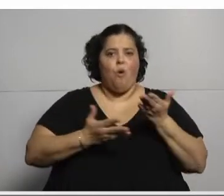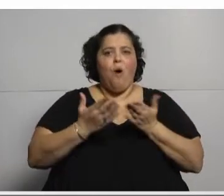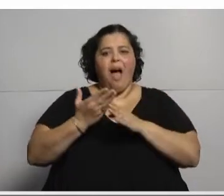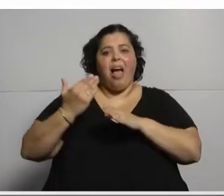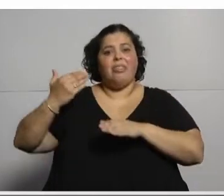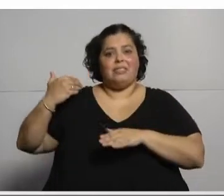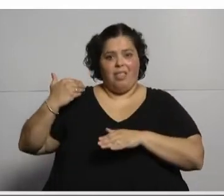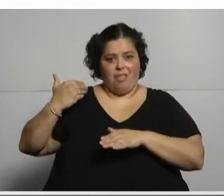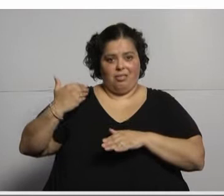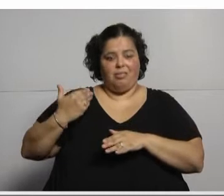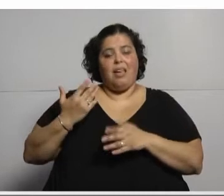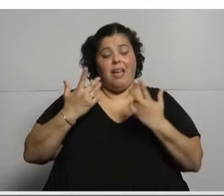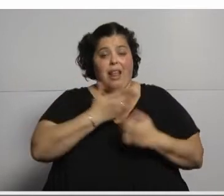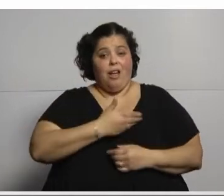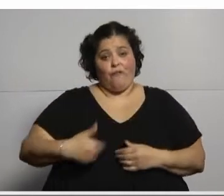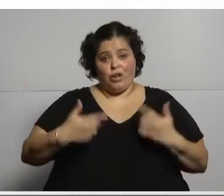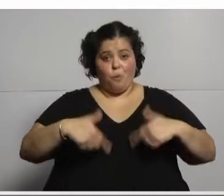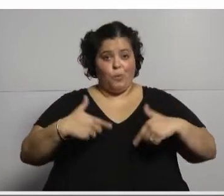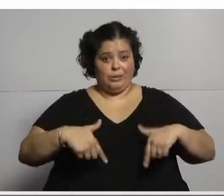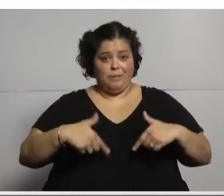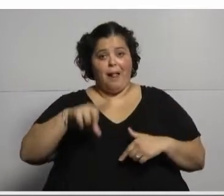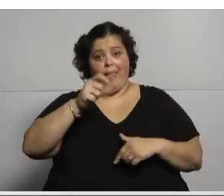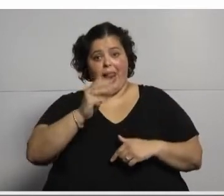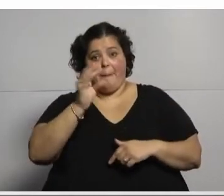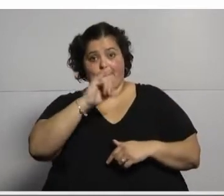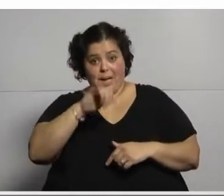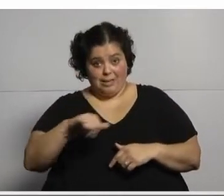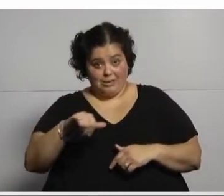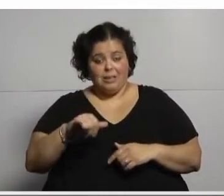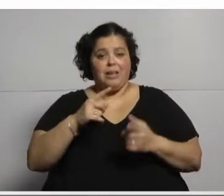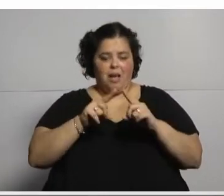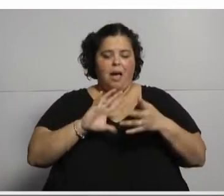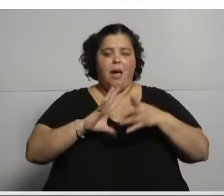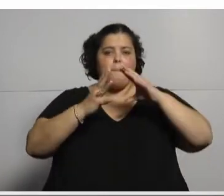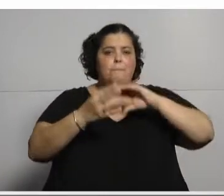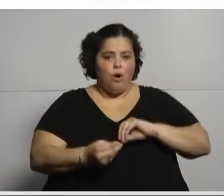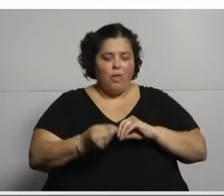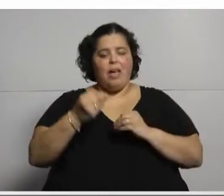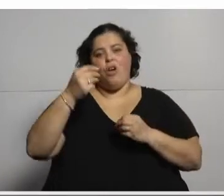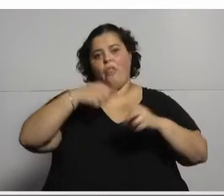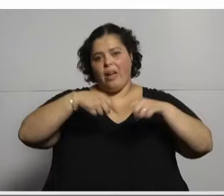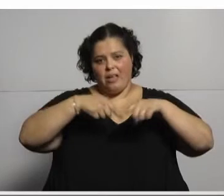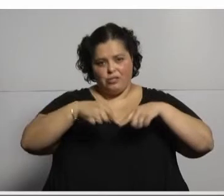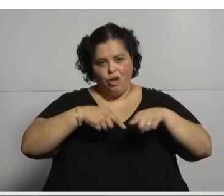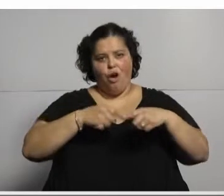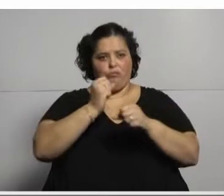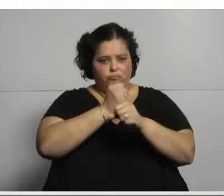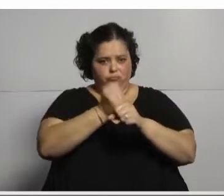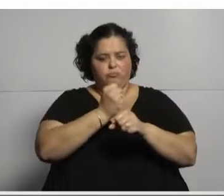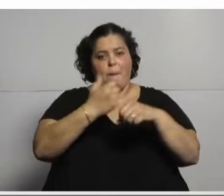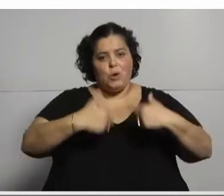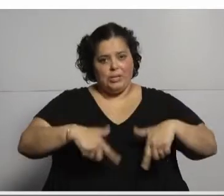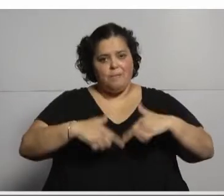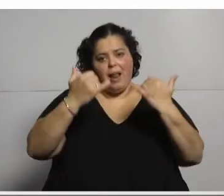en el gobierno municipal de La Paz. Estamos basados en un modelo de gestión municipal que tiene varios componentes, entre